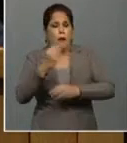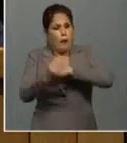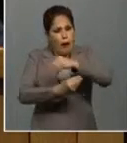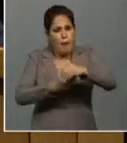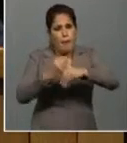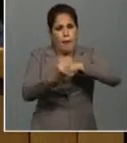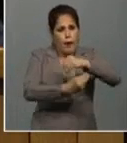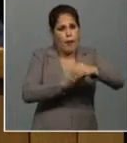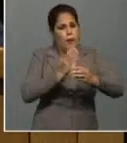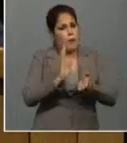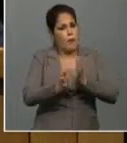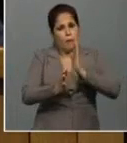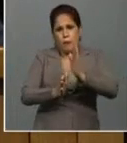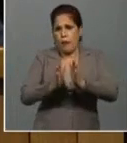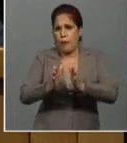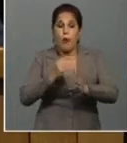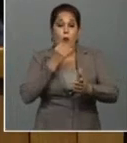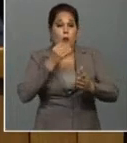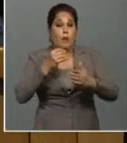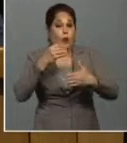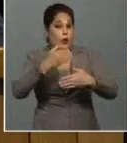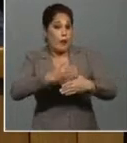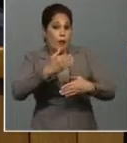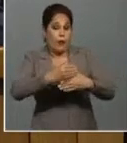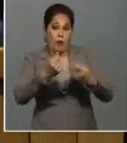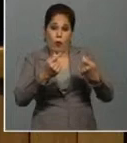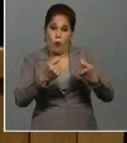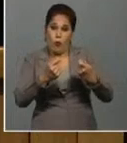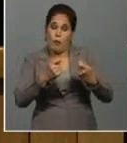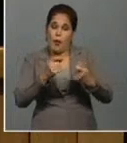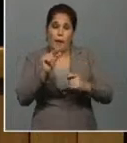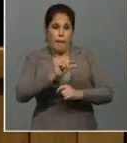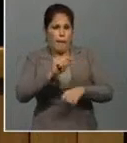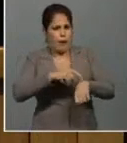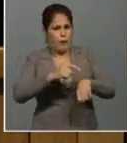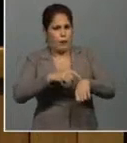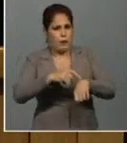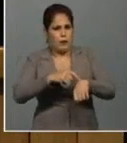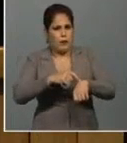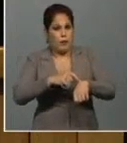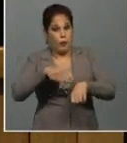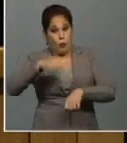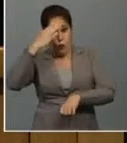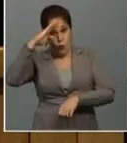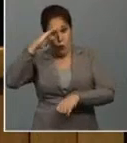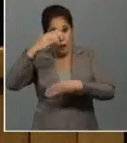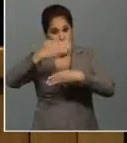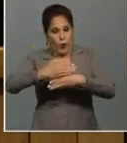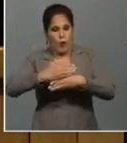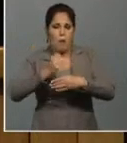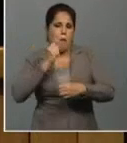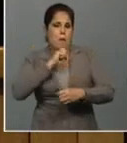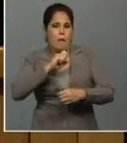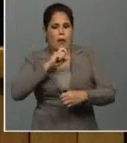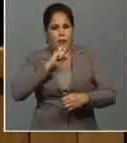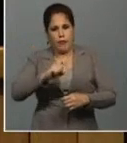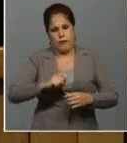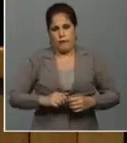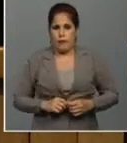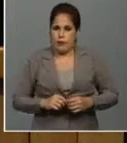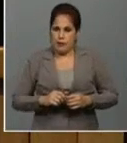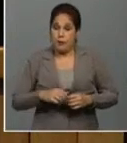en el camino aunque el bloqueo a sus economías duró menos tiempo y ha sido menos agresivos